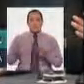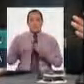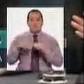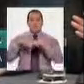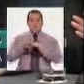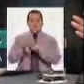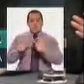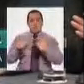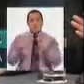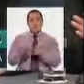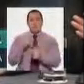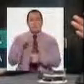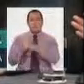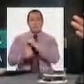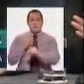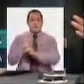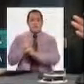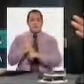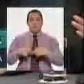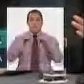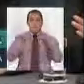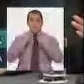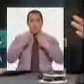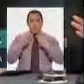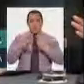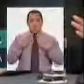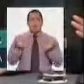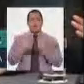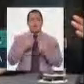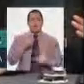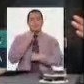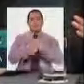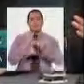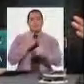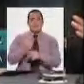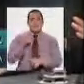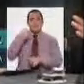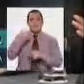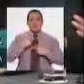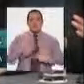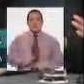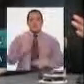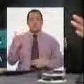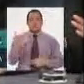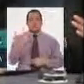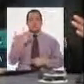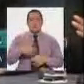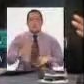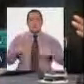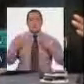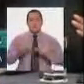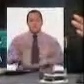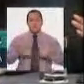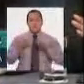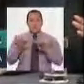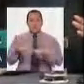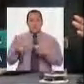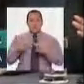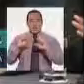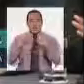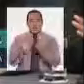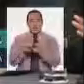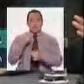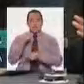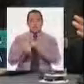Corte. De acuerdo a la Convención Americana de Derechos Humanos, solamente se puede recurrir a la